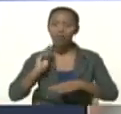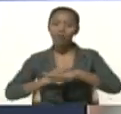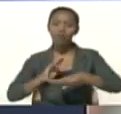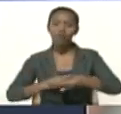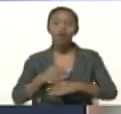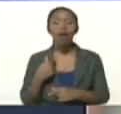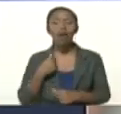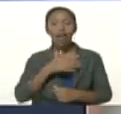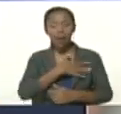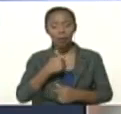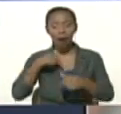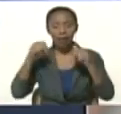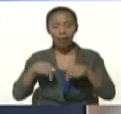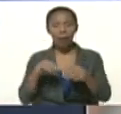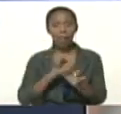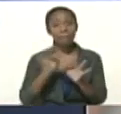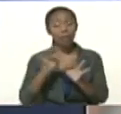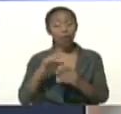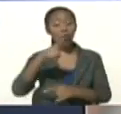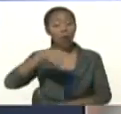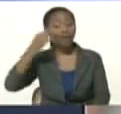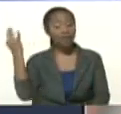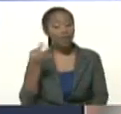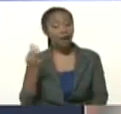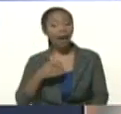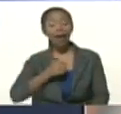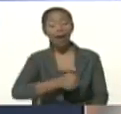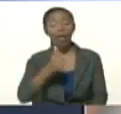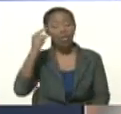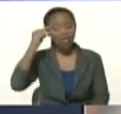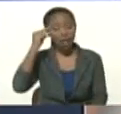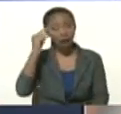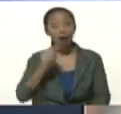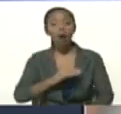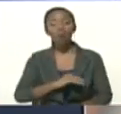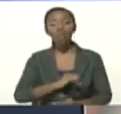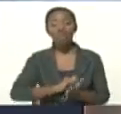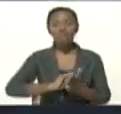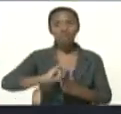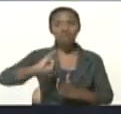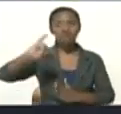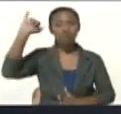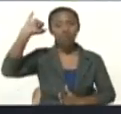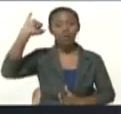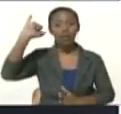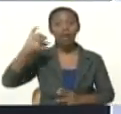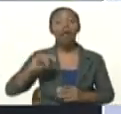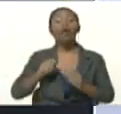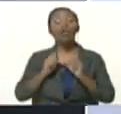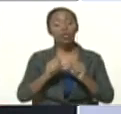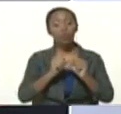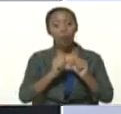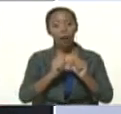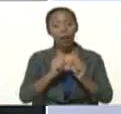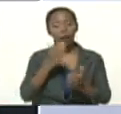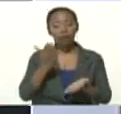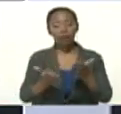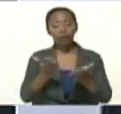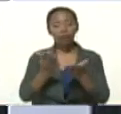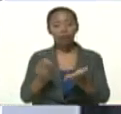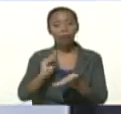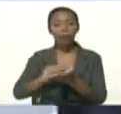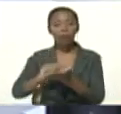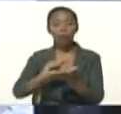mi comandante, que el petro es una realidad que cobra cada día fuerza y debemos seguir implementándola para estabilizar la economía